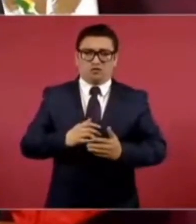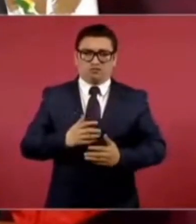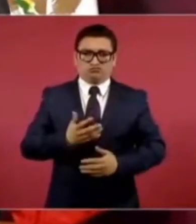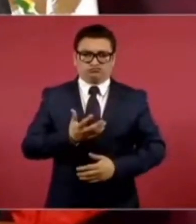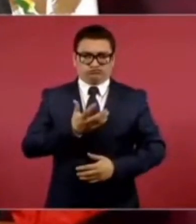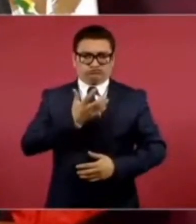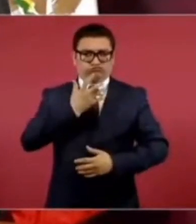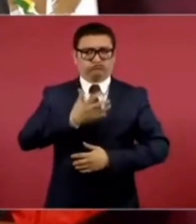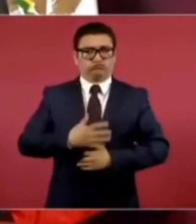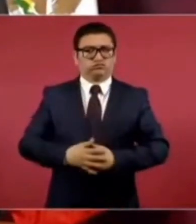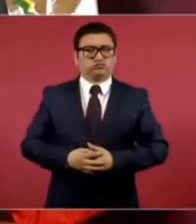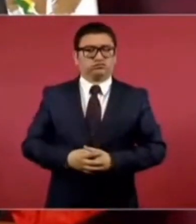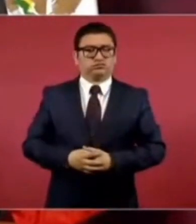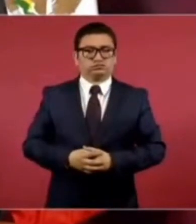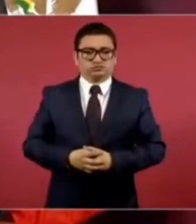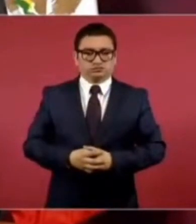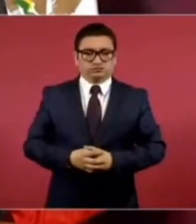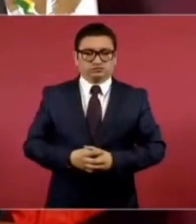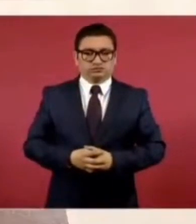aplomo.